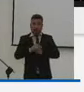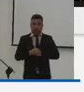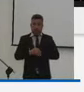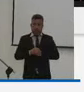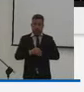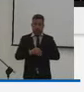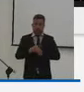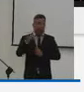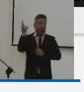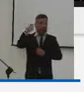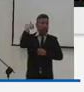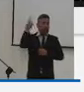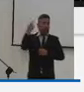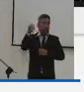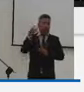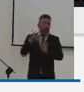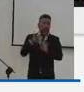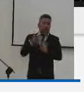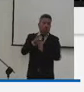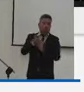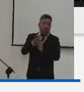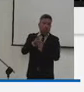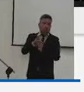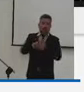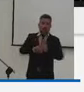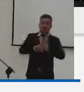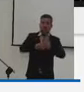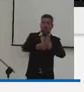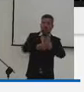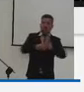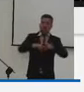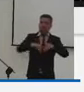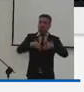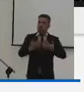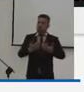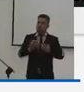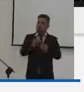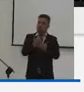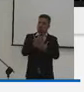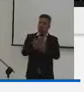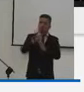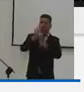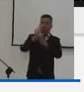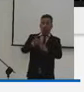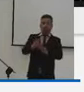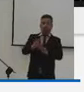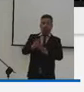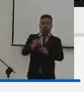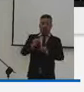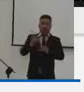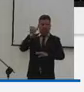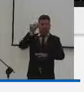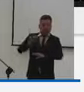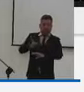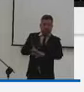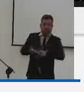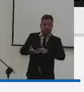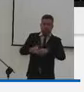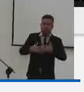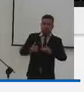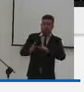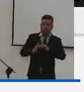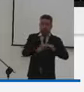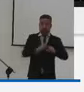artículos. A grosso modo, voy a contarles y a presentarles cómo está estructurada esta